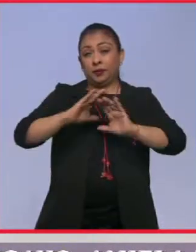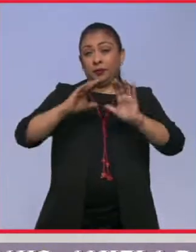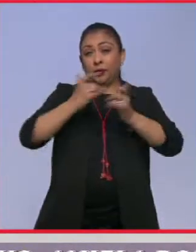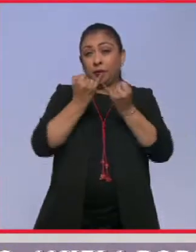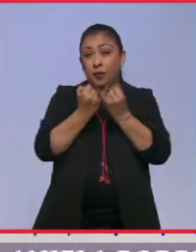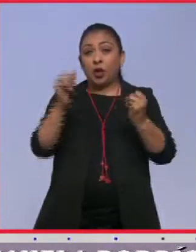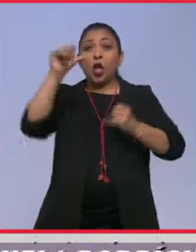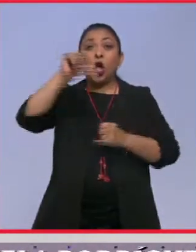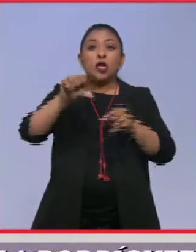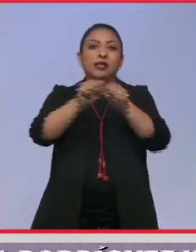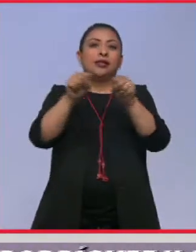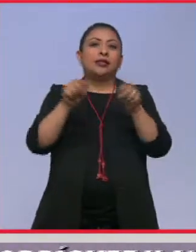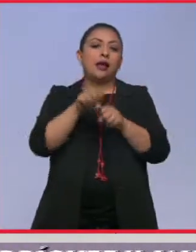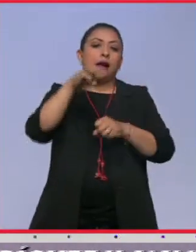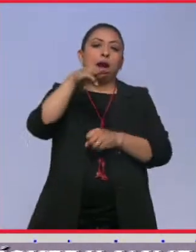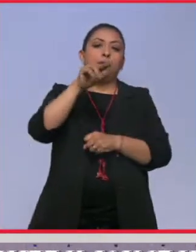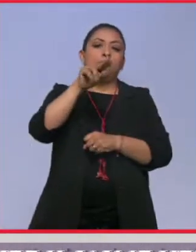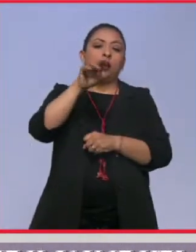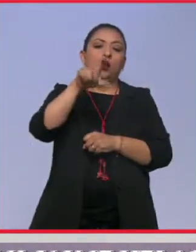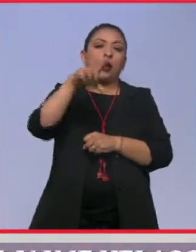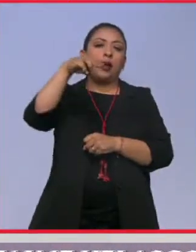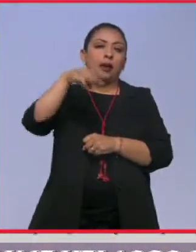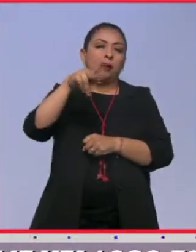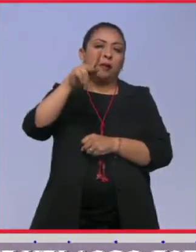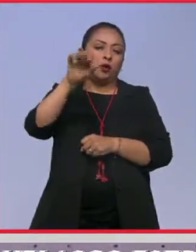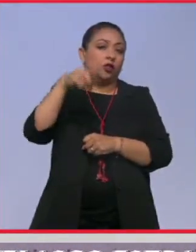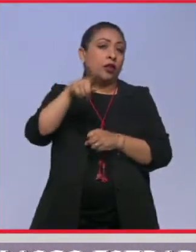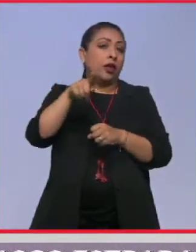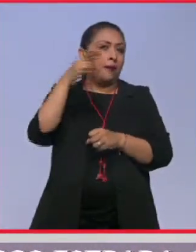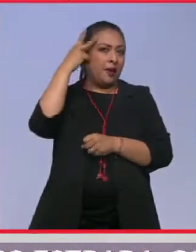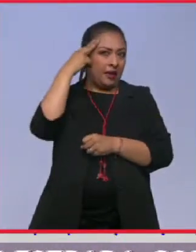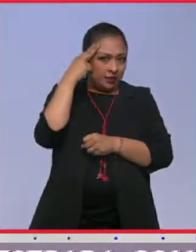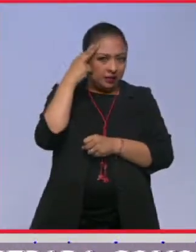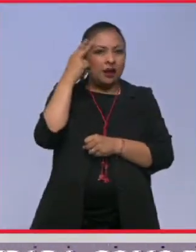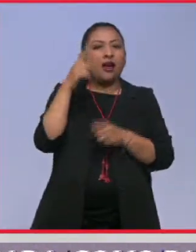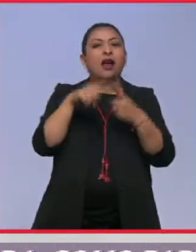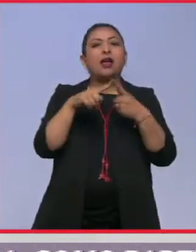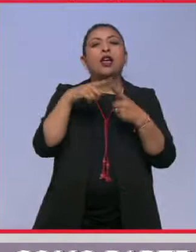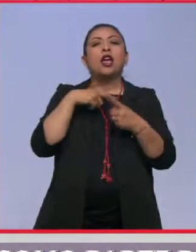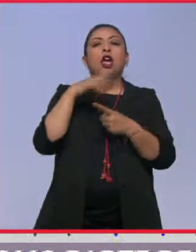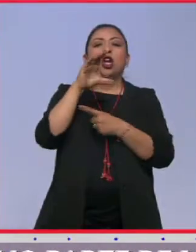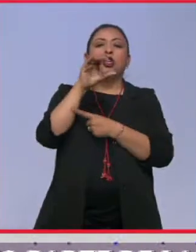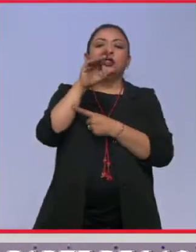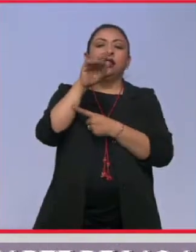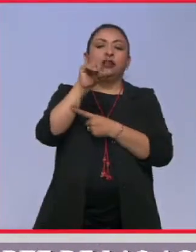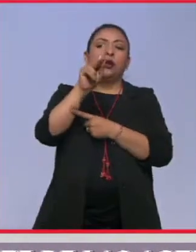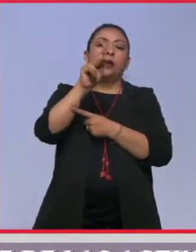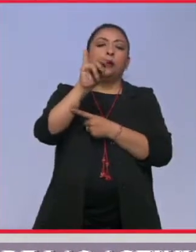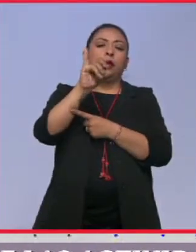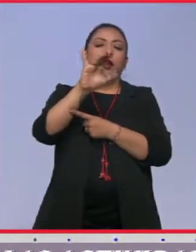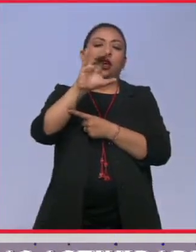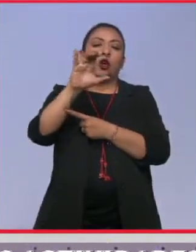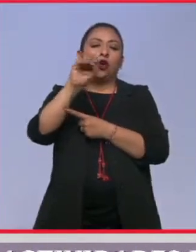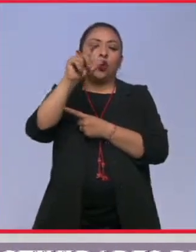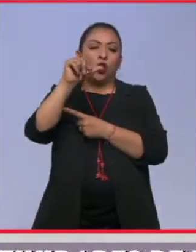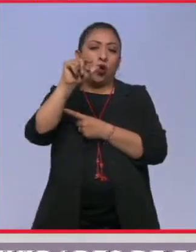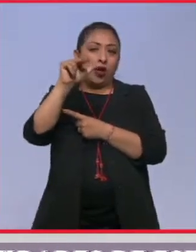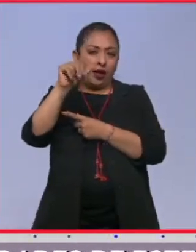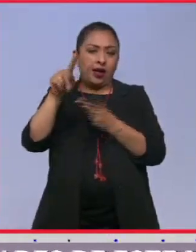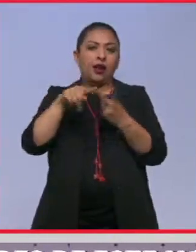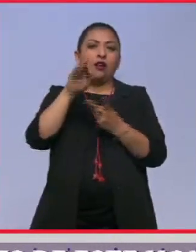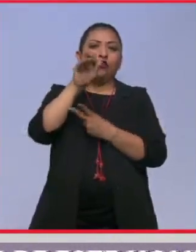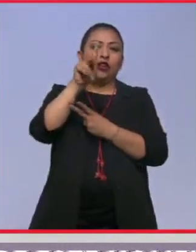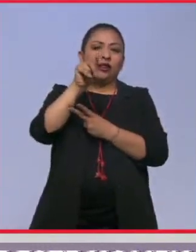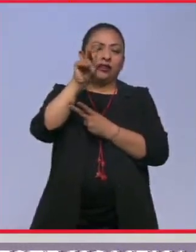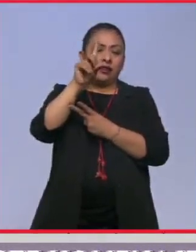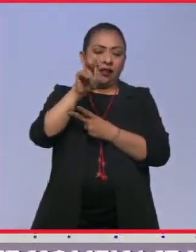en la Sala Manuel M. Ponce del Palacio de Bellas Artes, con obras como Concertino para Piccolo de Alan Stephenson, Las Fuentes de